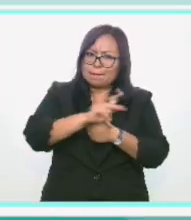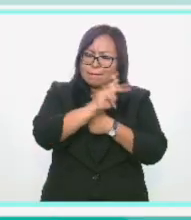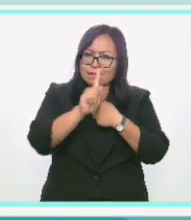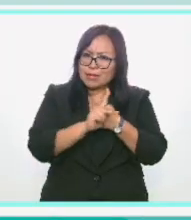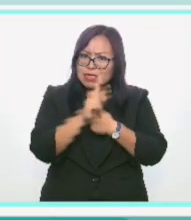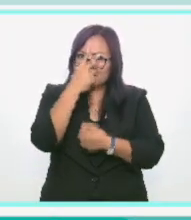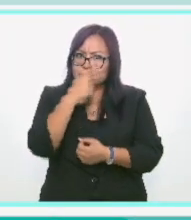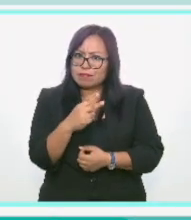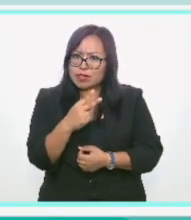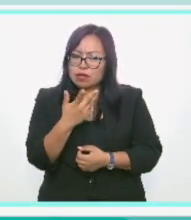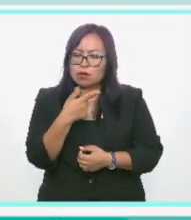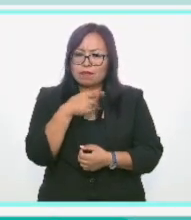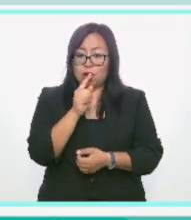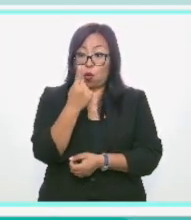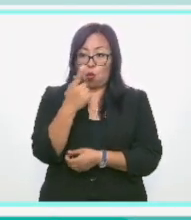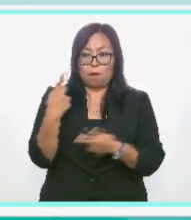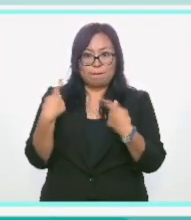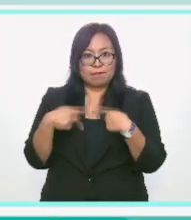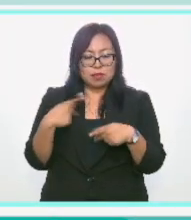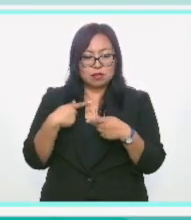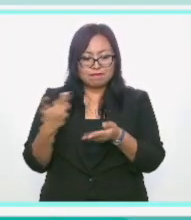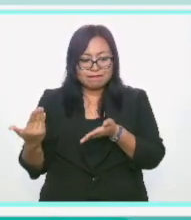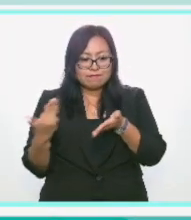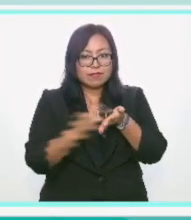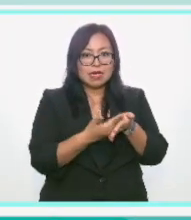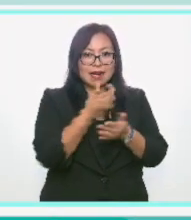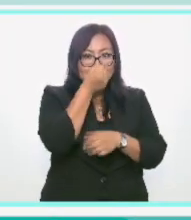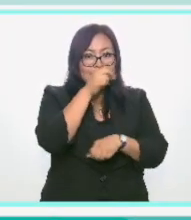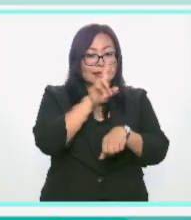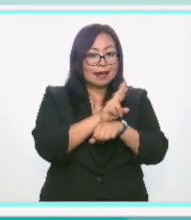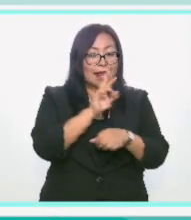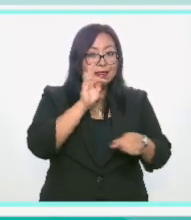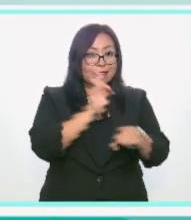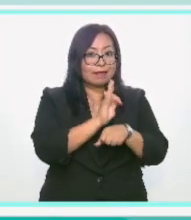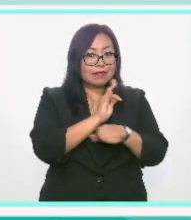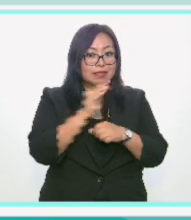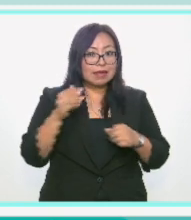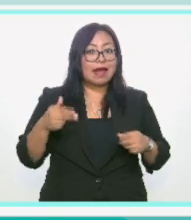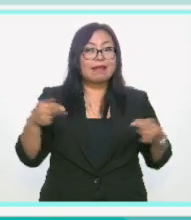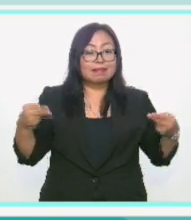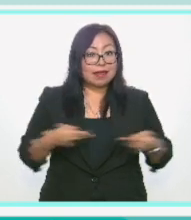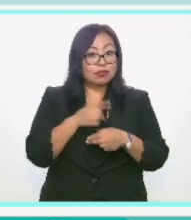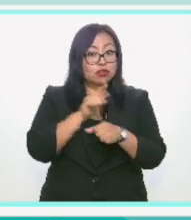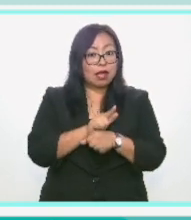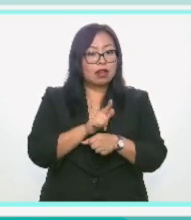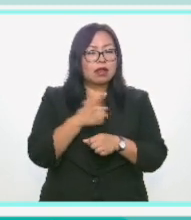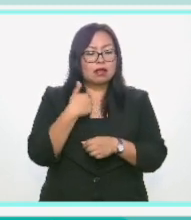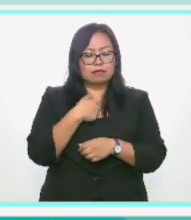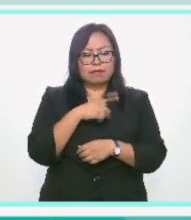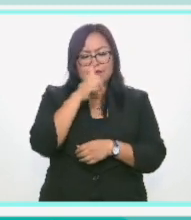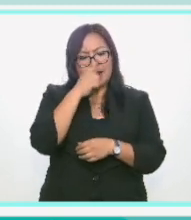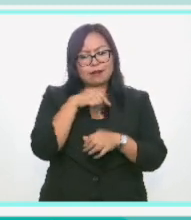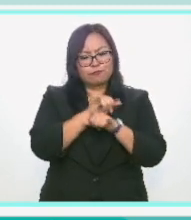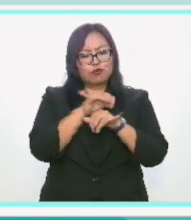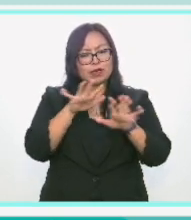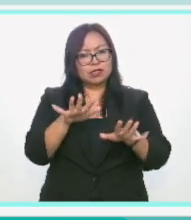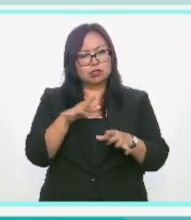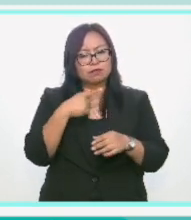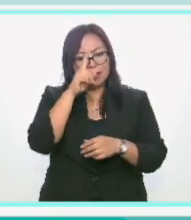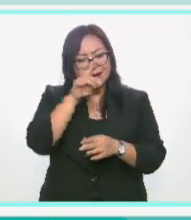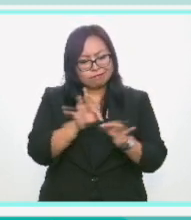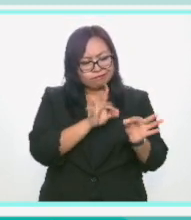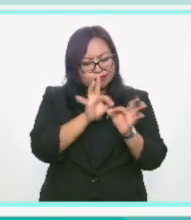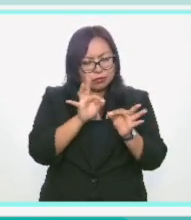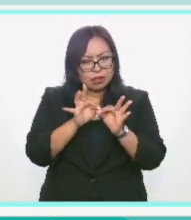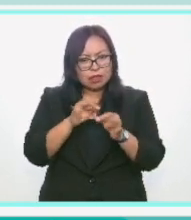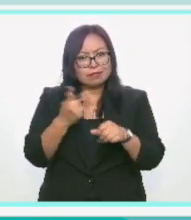una persona requirió a la secretaria de la defensa nacional el informe del cumplimiento de la sentencia de la suprema corte de